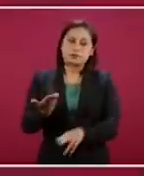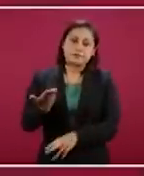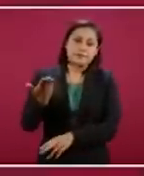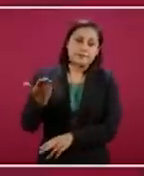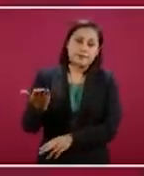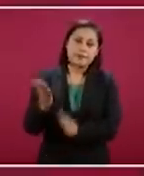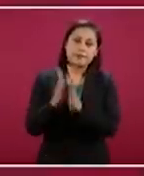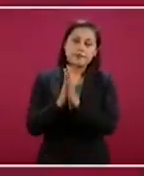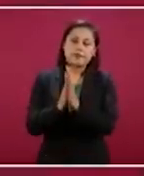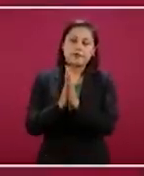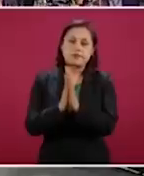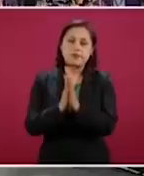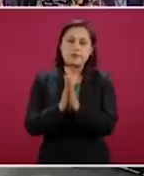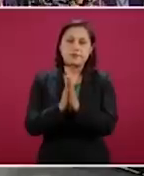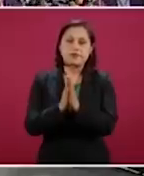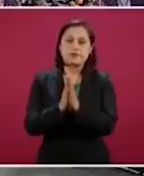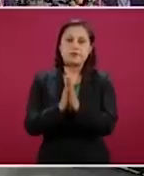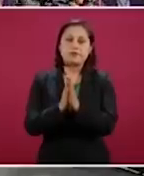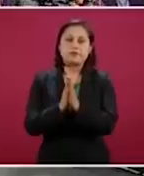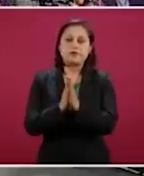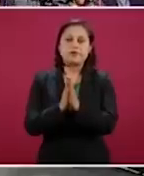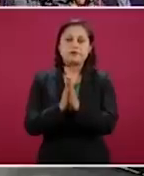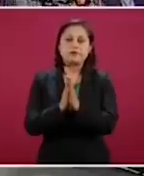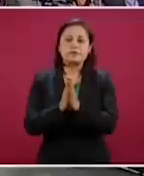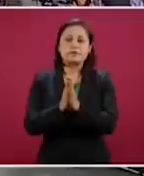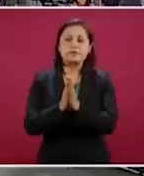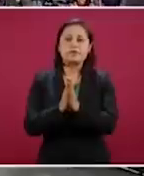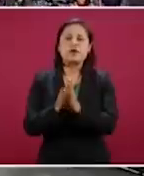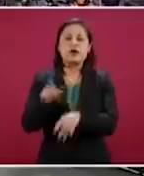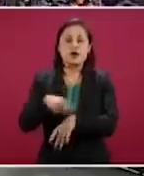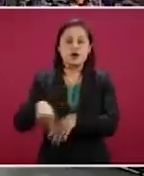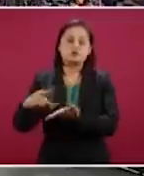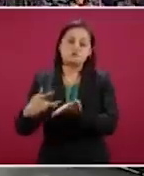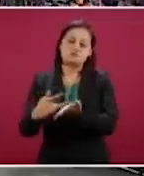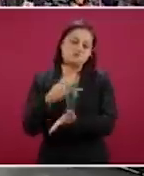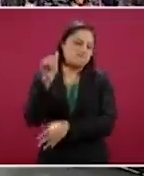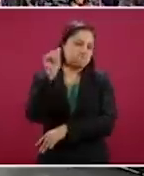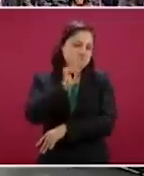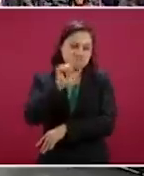que siempre nos apoya.